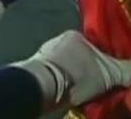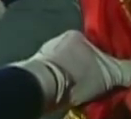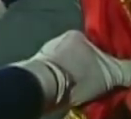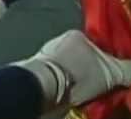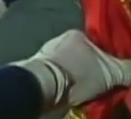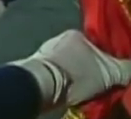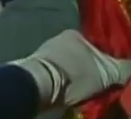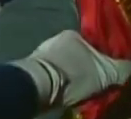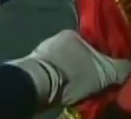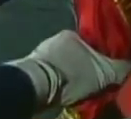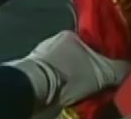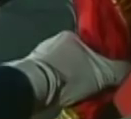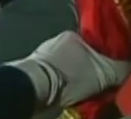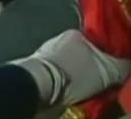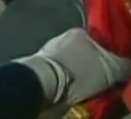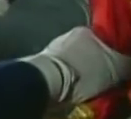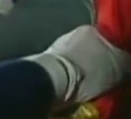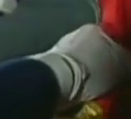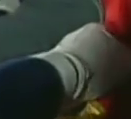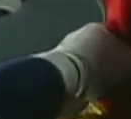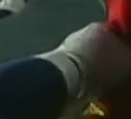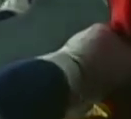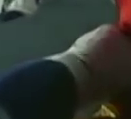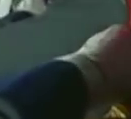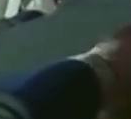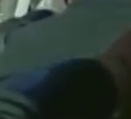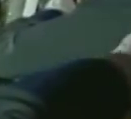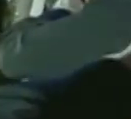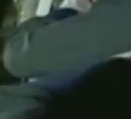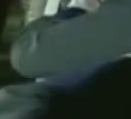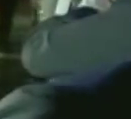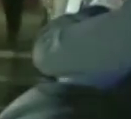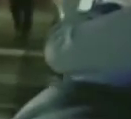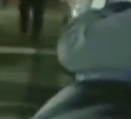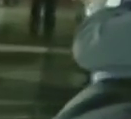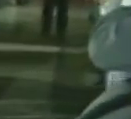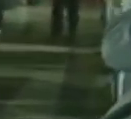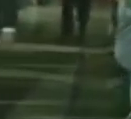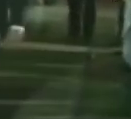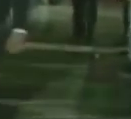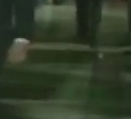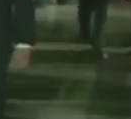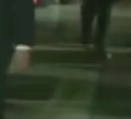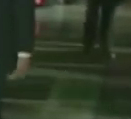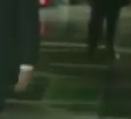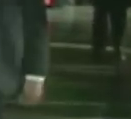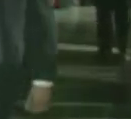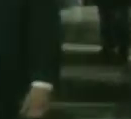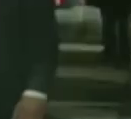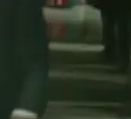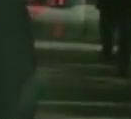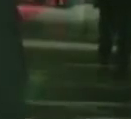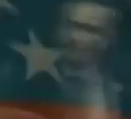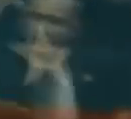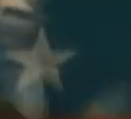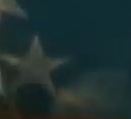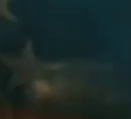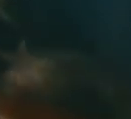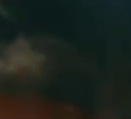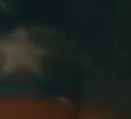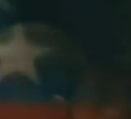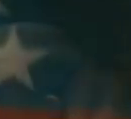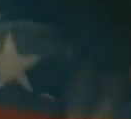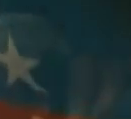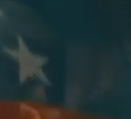Seguiré cumpliendo el acuerdo ampliamente tratado en República Dominicana, encabezando